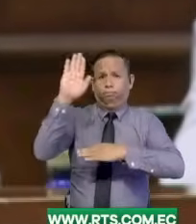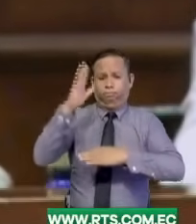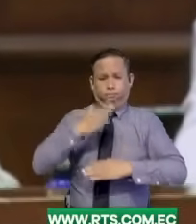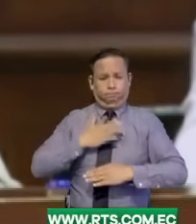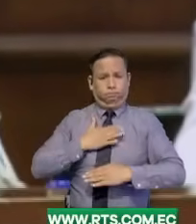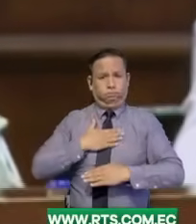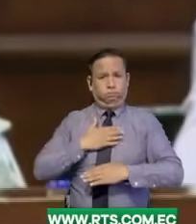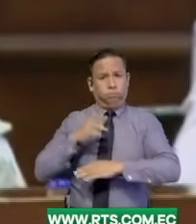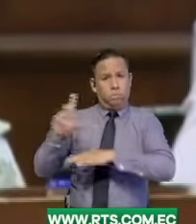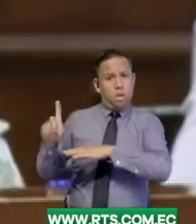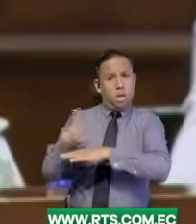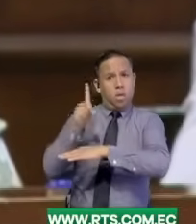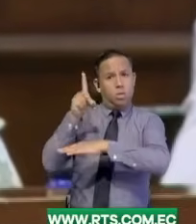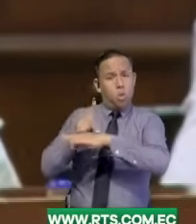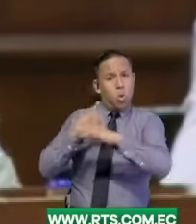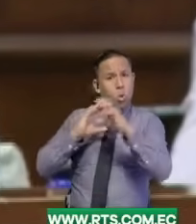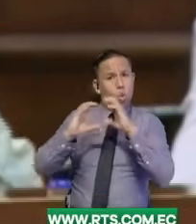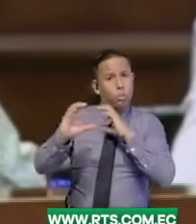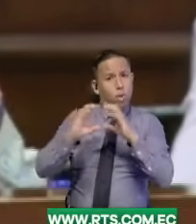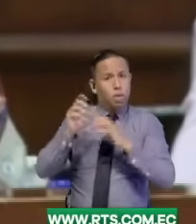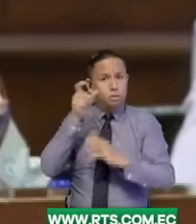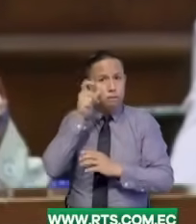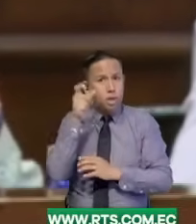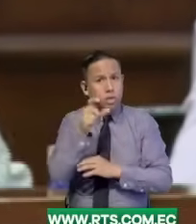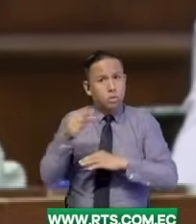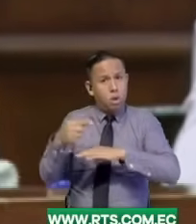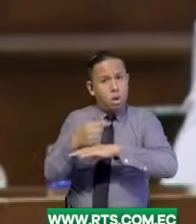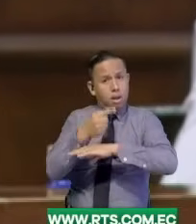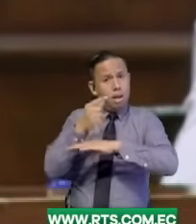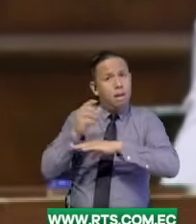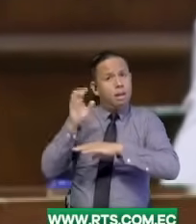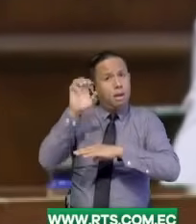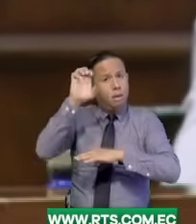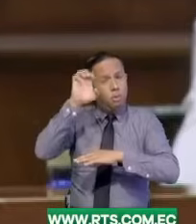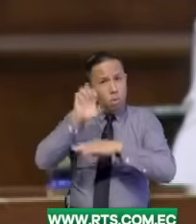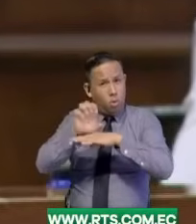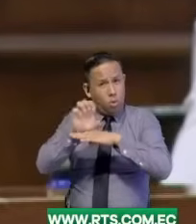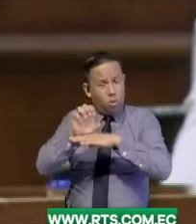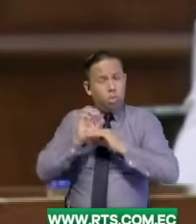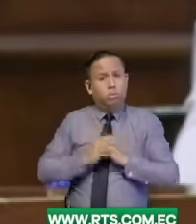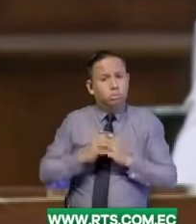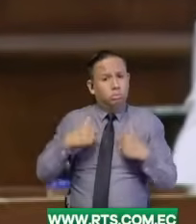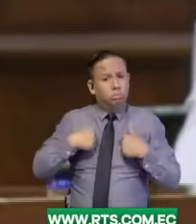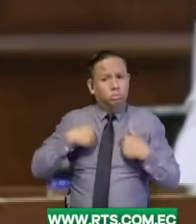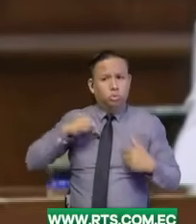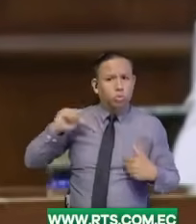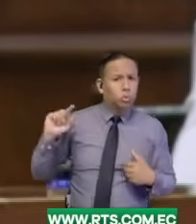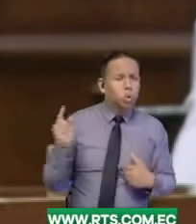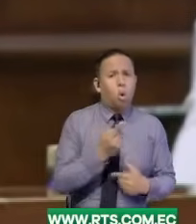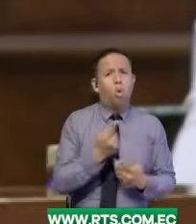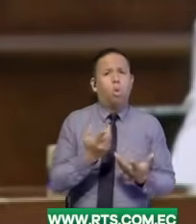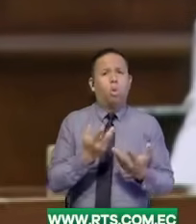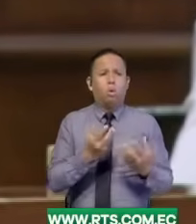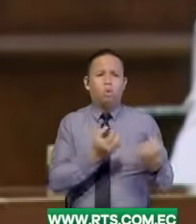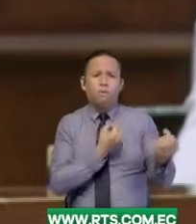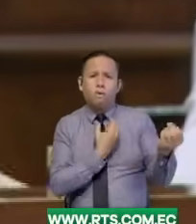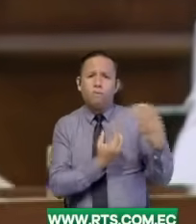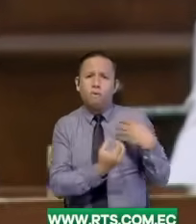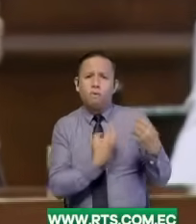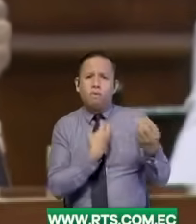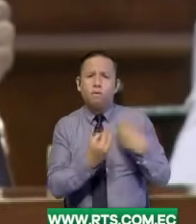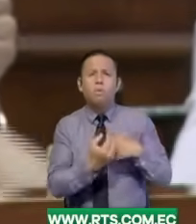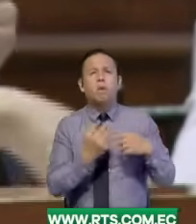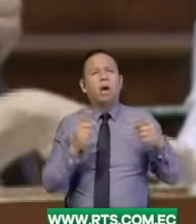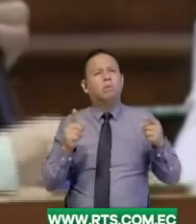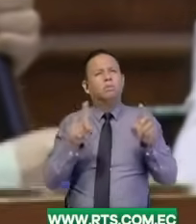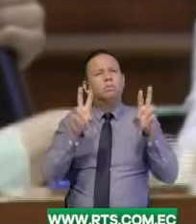la Dirección de Comunicación de la Fiscalía General del Estado a que todos los audios del caso